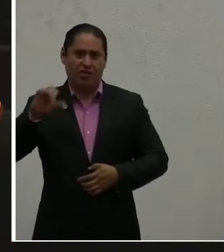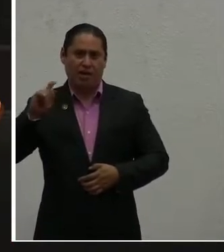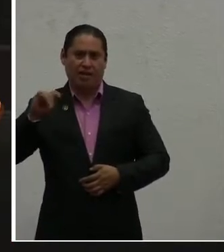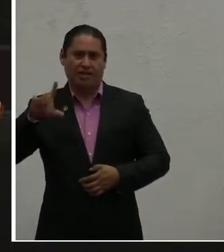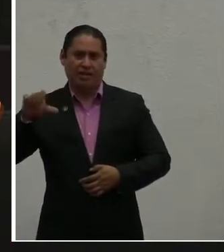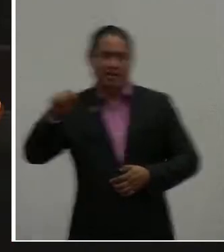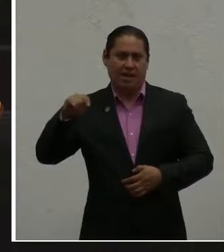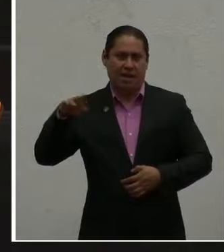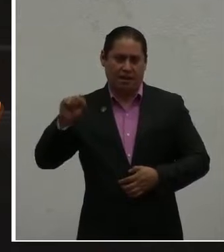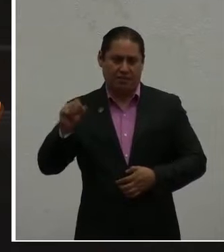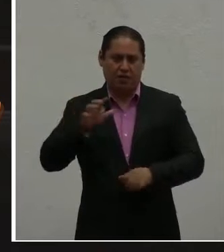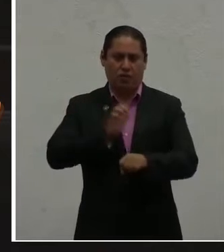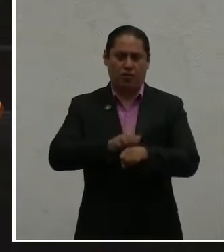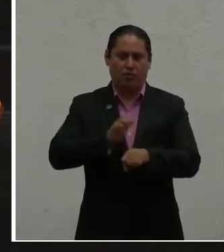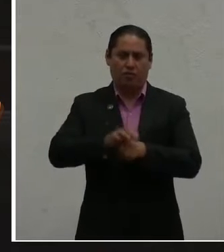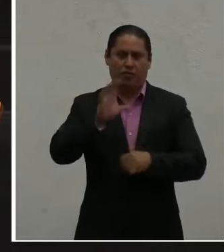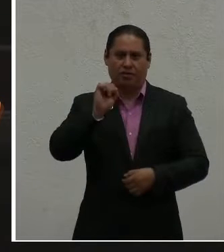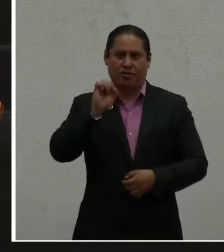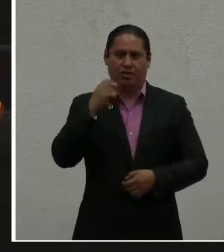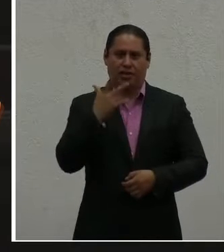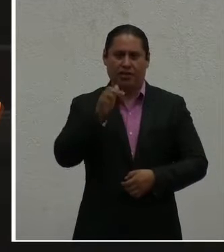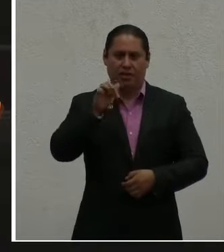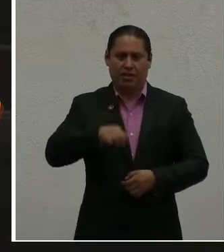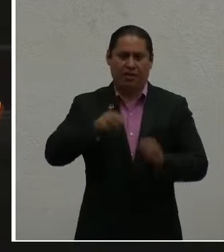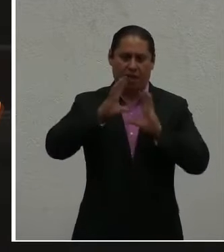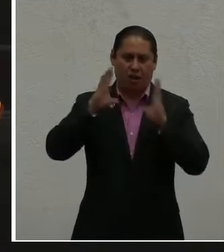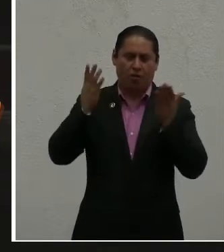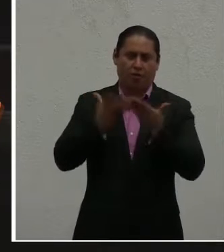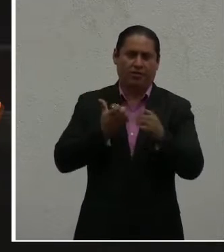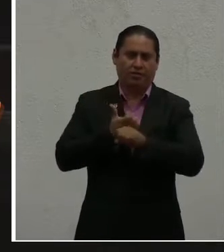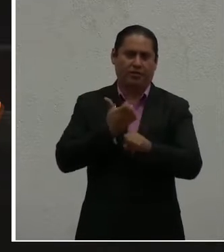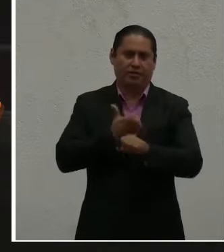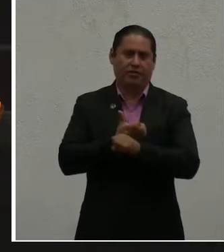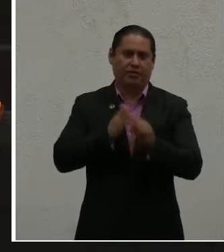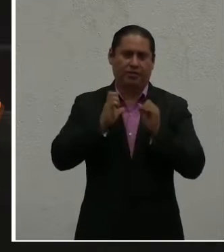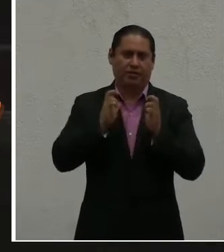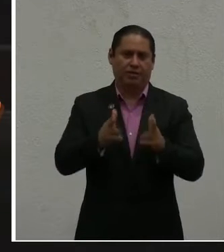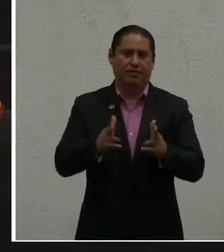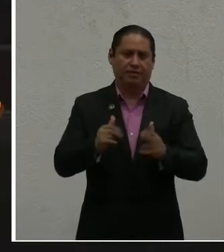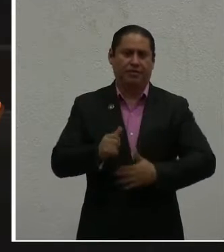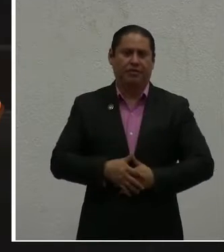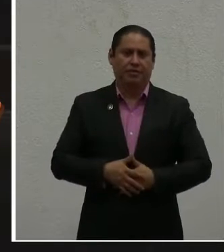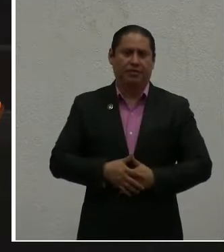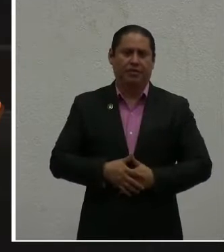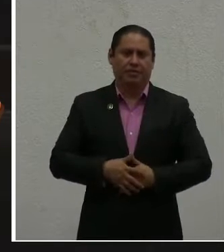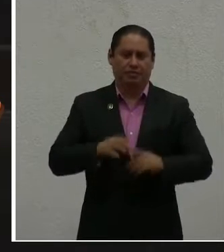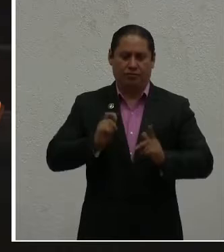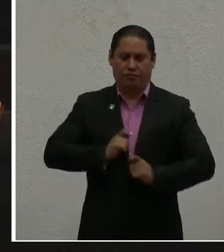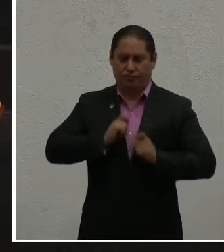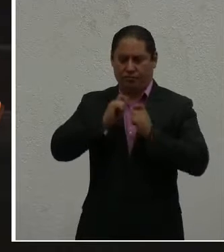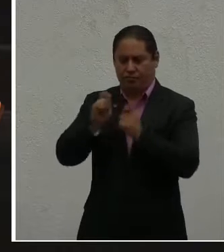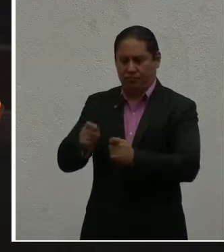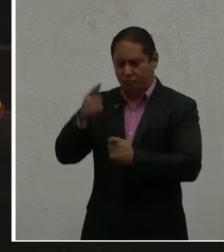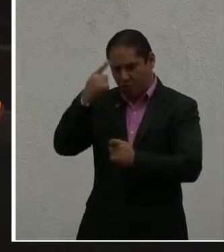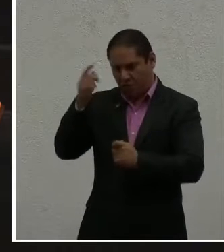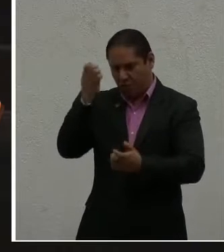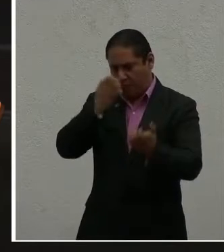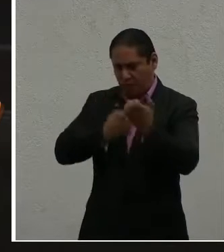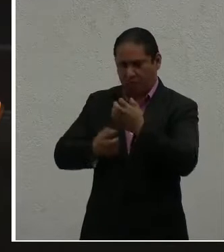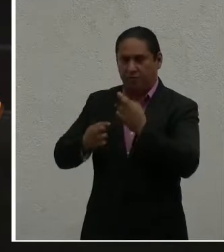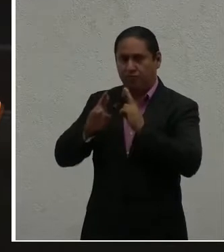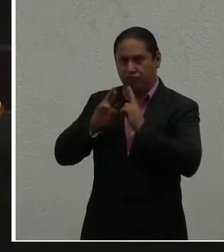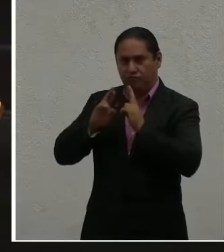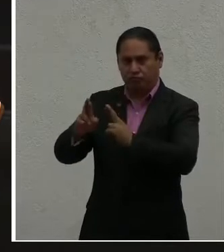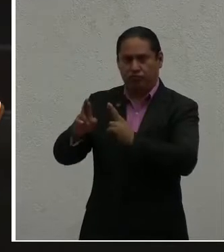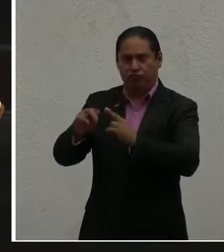de la 68ª Legislatura del Honorable Congreso del Estado de Chiapas le fue turnada para su estudio y